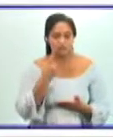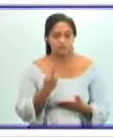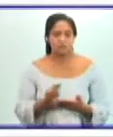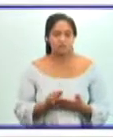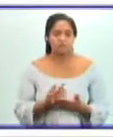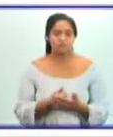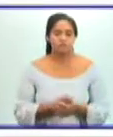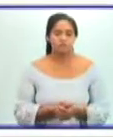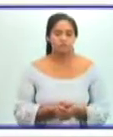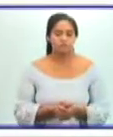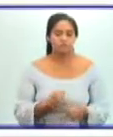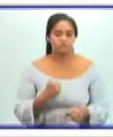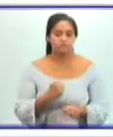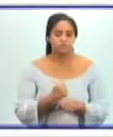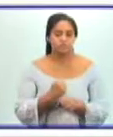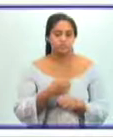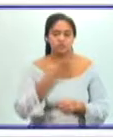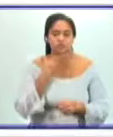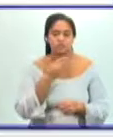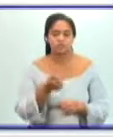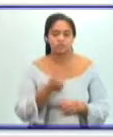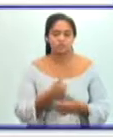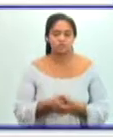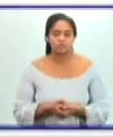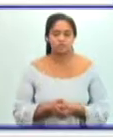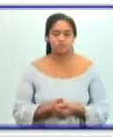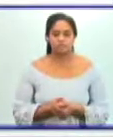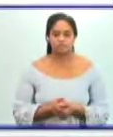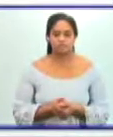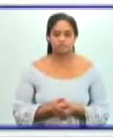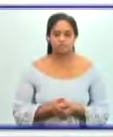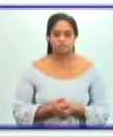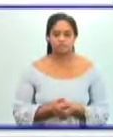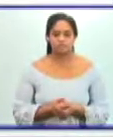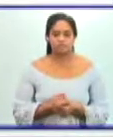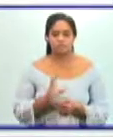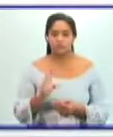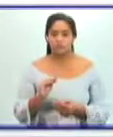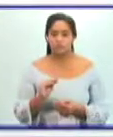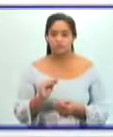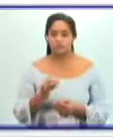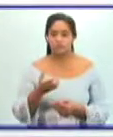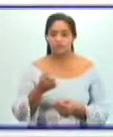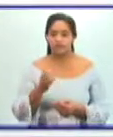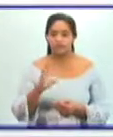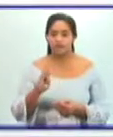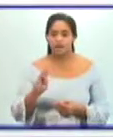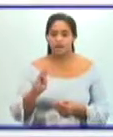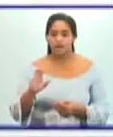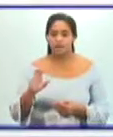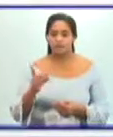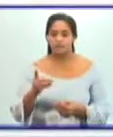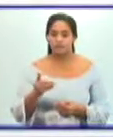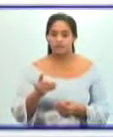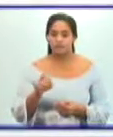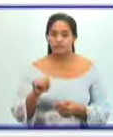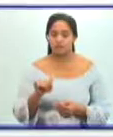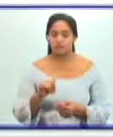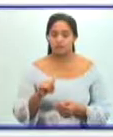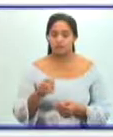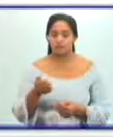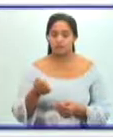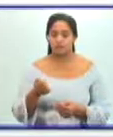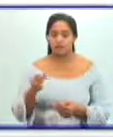si trabajaste adecuadamente. Nos dicen que ABCD y AGFE